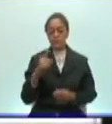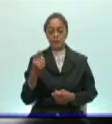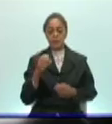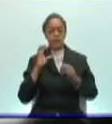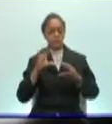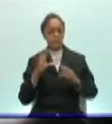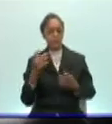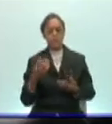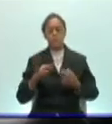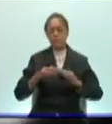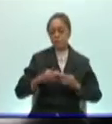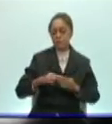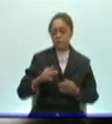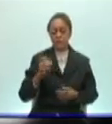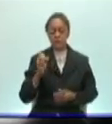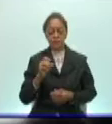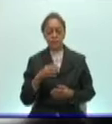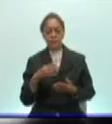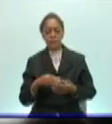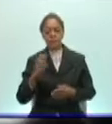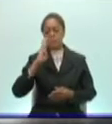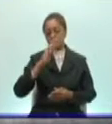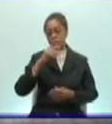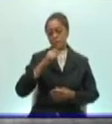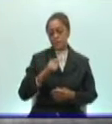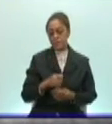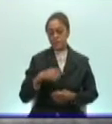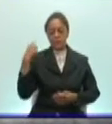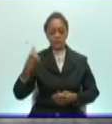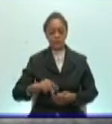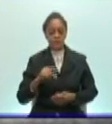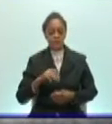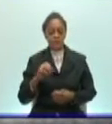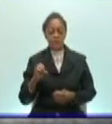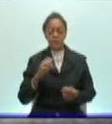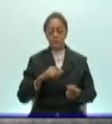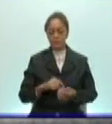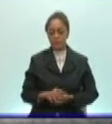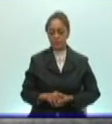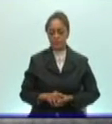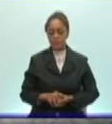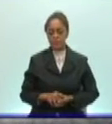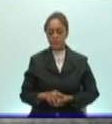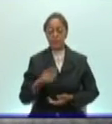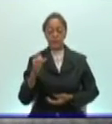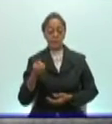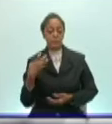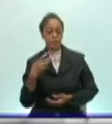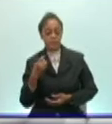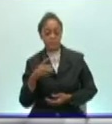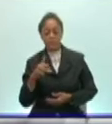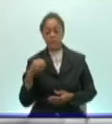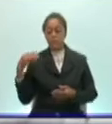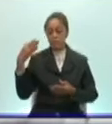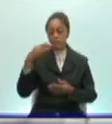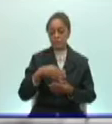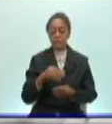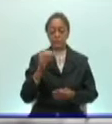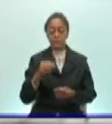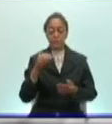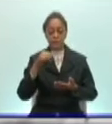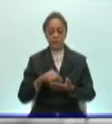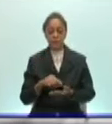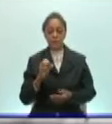grotesca conspiración donde se confabulan batistianos, latifundistas y trujillistas. Es una farsa de invasión, pero marca